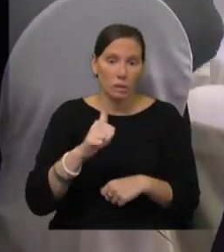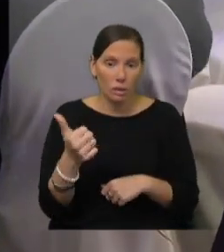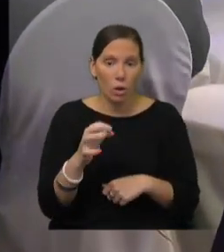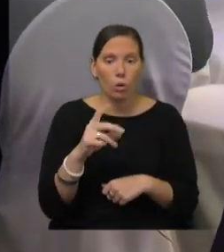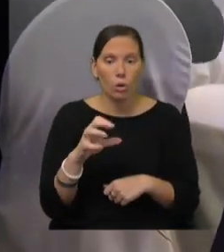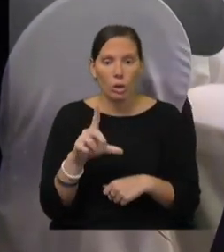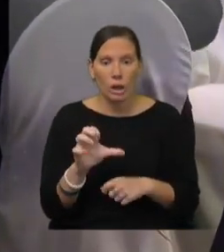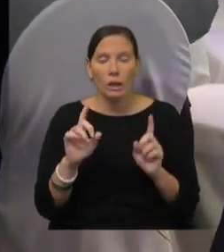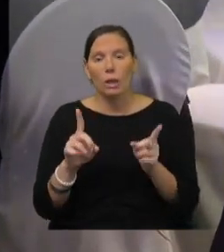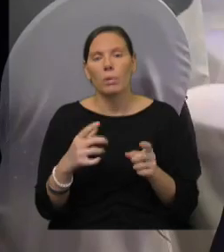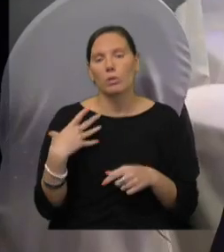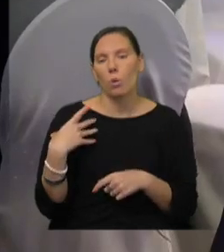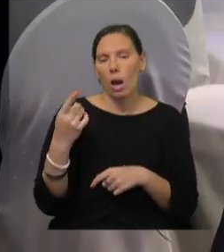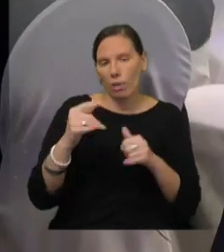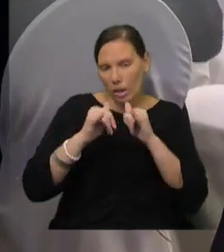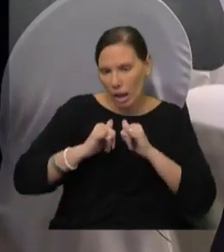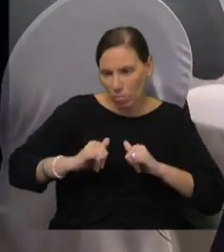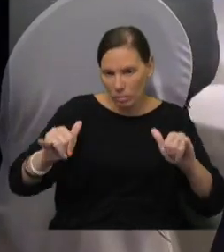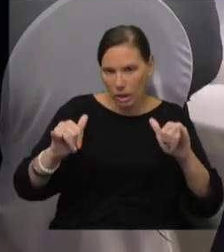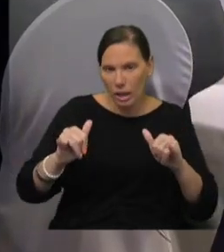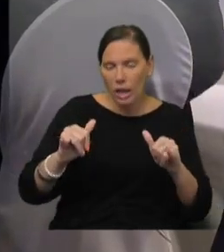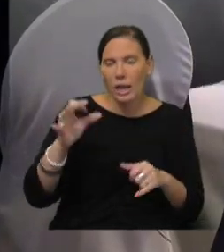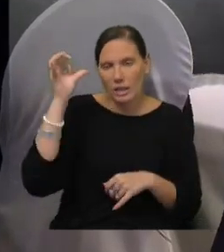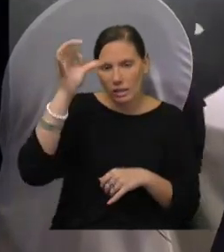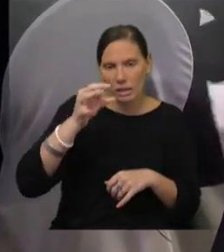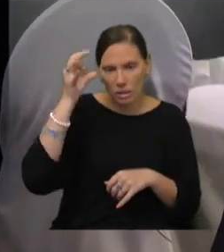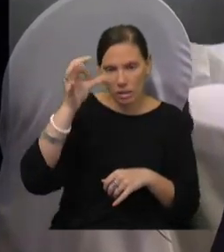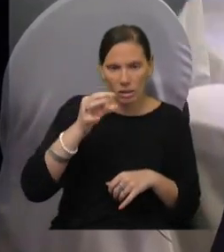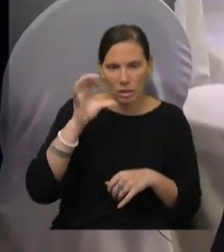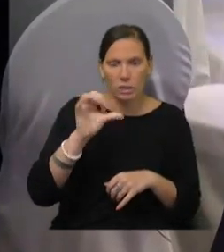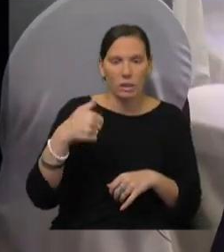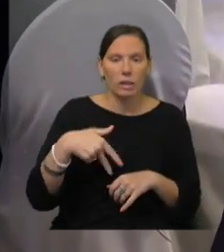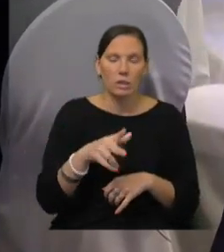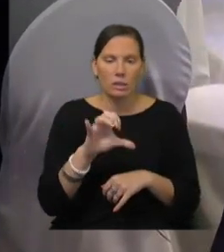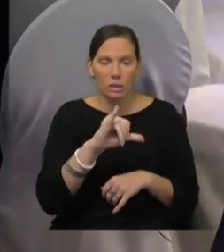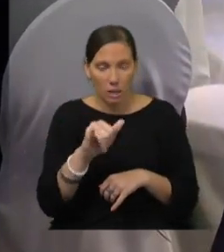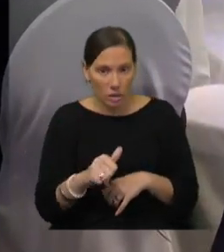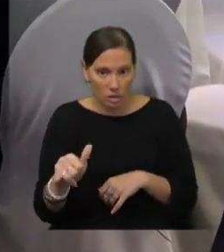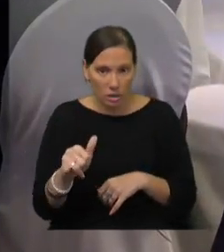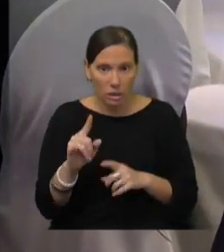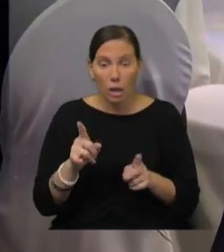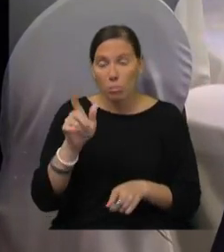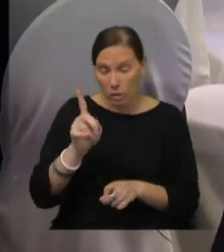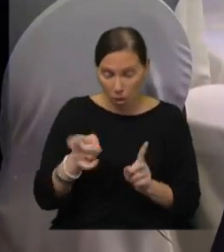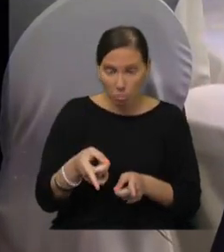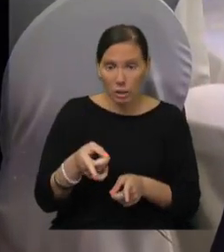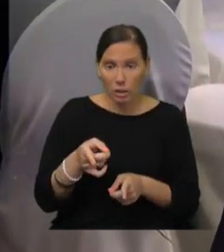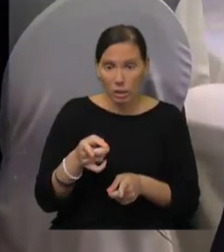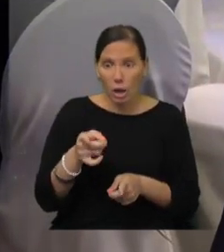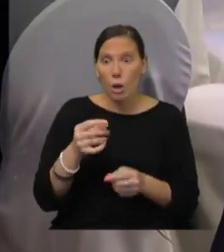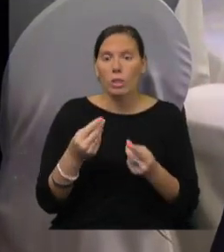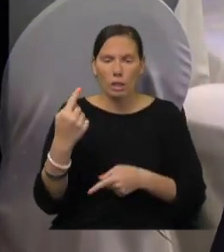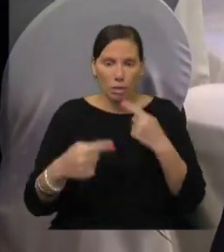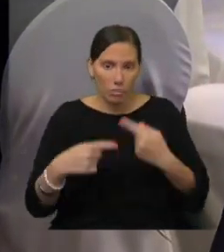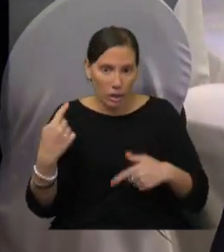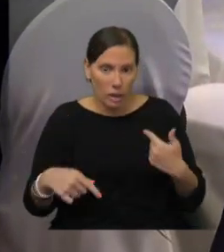odone además de su jefe de campaña el senador frenteamplista Alejandro Sánchez entre los público presente también varios y varias legisladoras